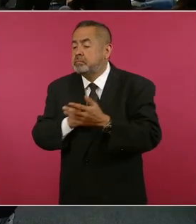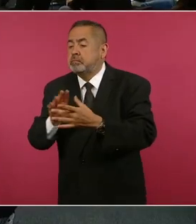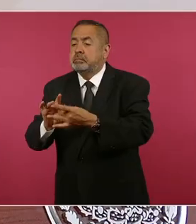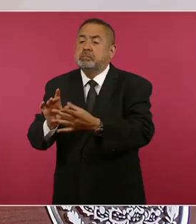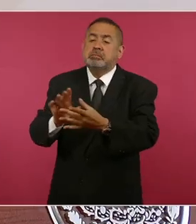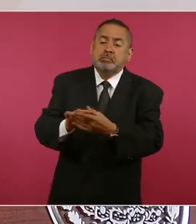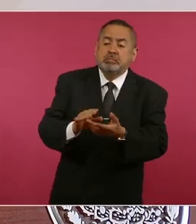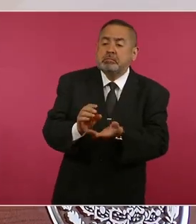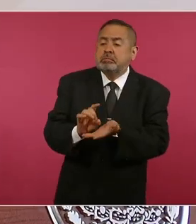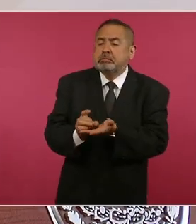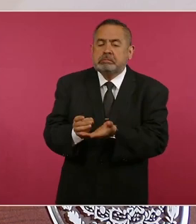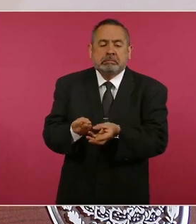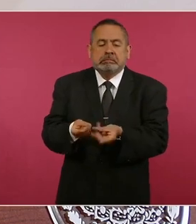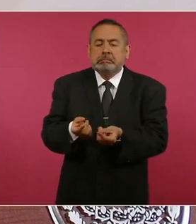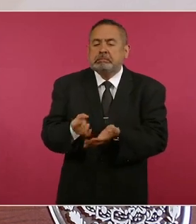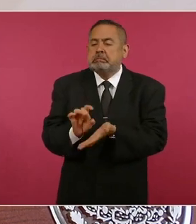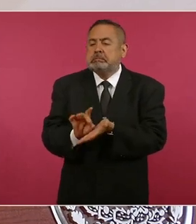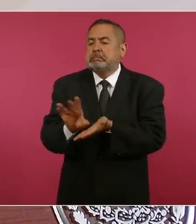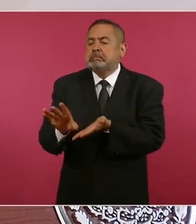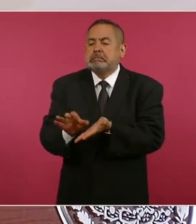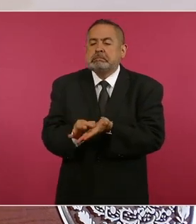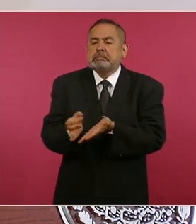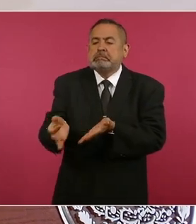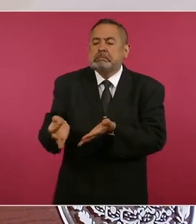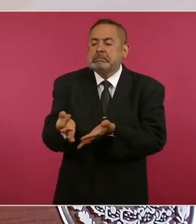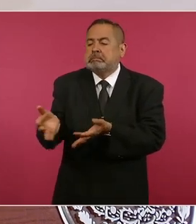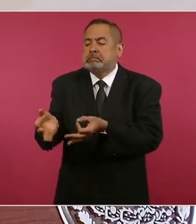a repartir migajas, dádivas,